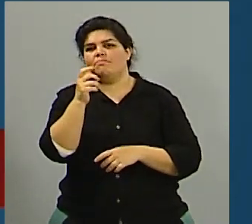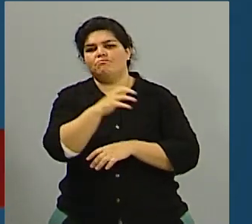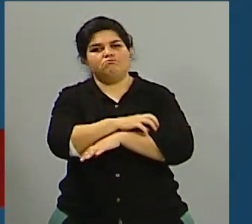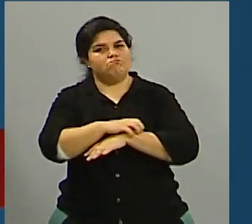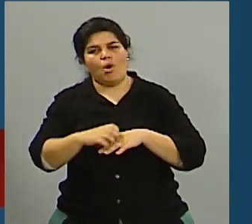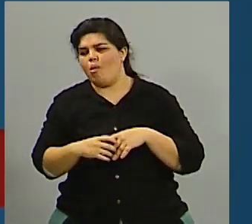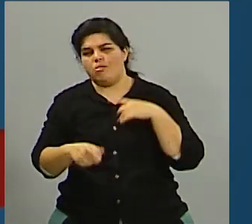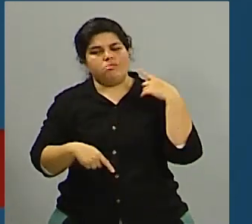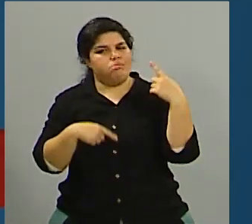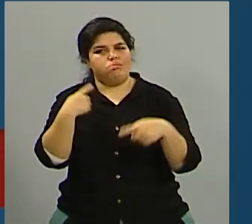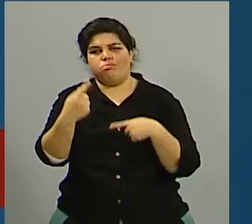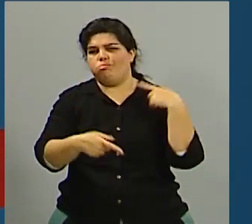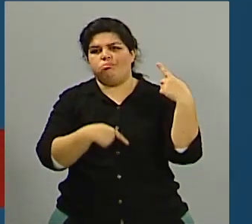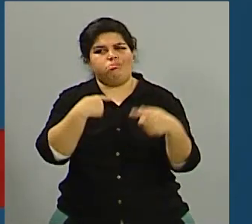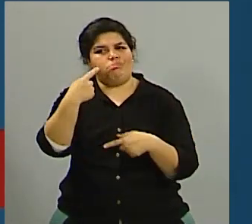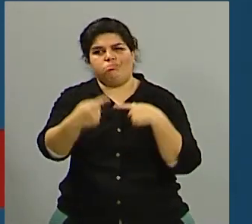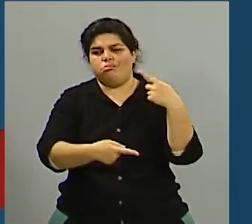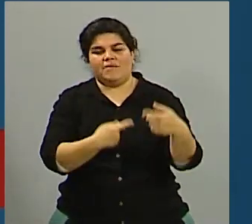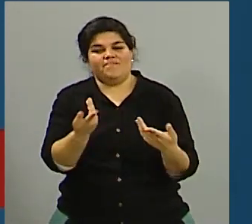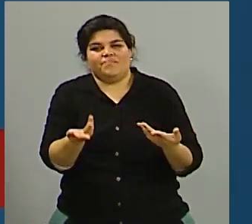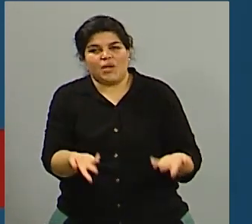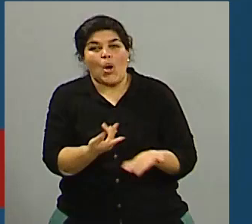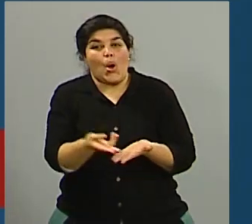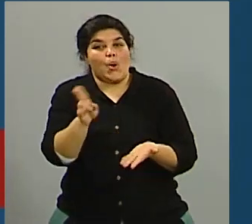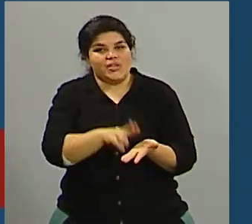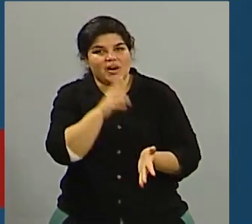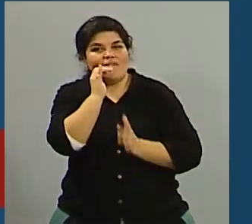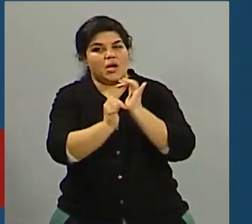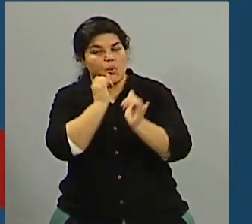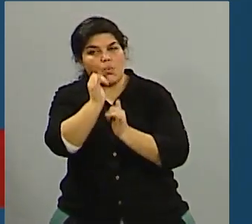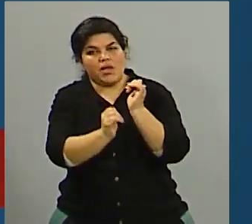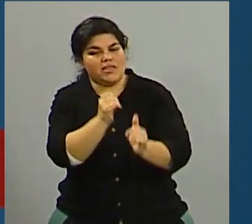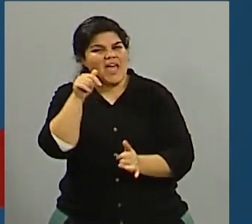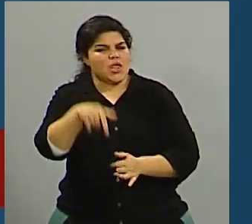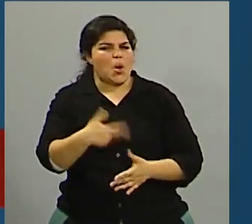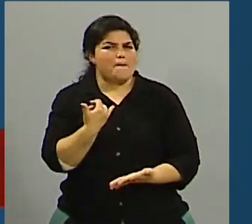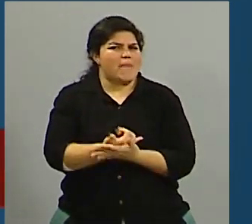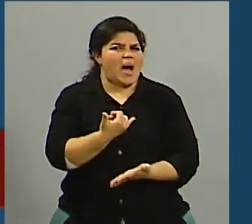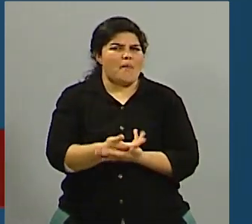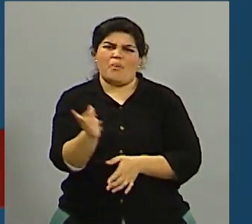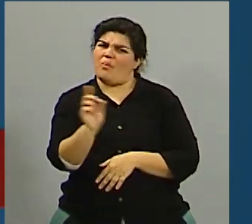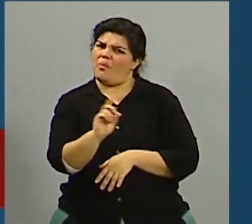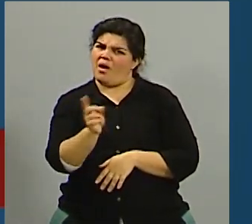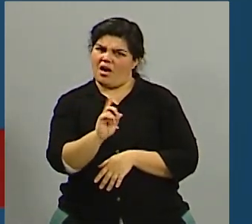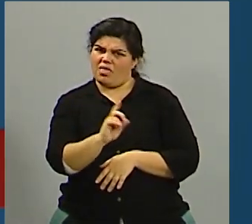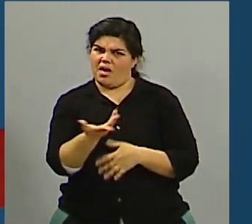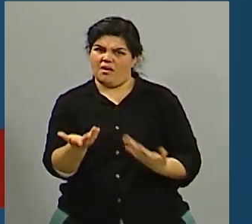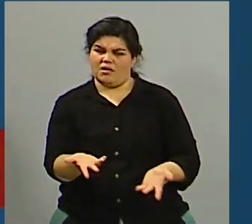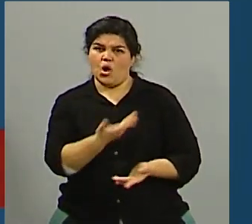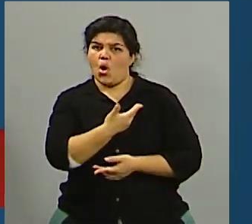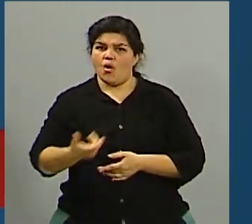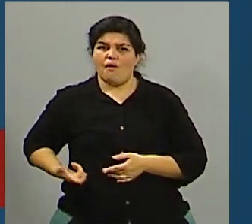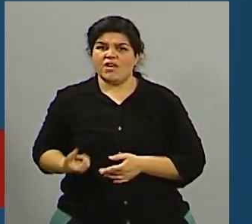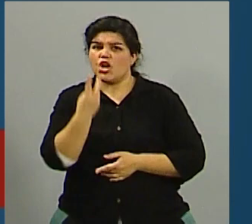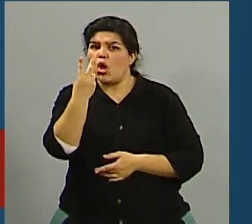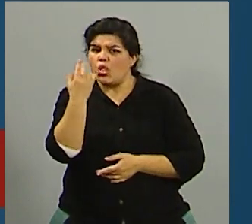Pero yo insisto, esta es una, y no es un frente menor para nada, porque ya van dos gobiernos que claramente no pueden